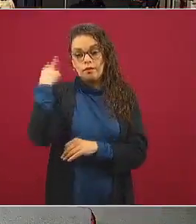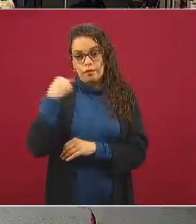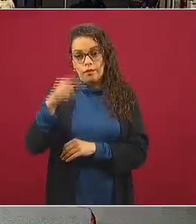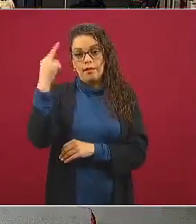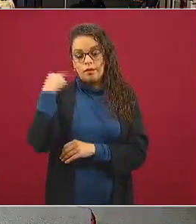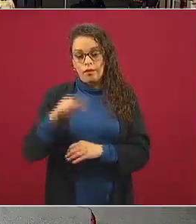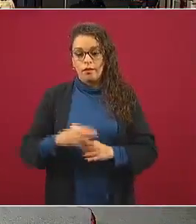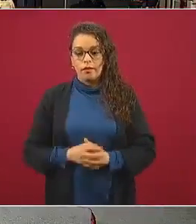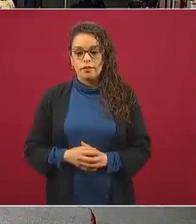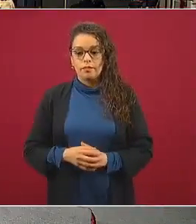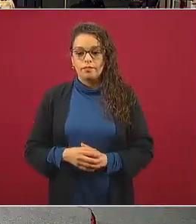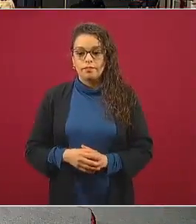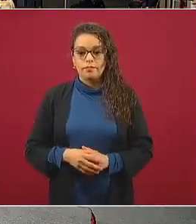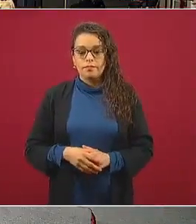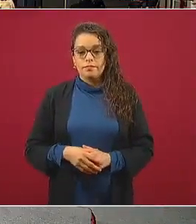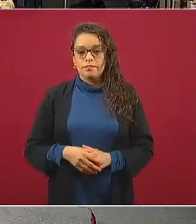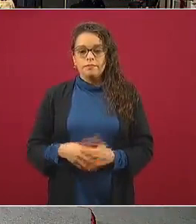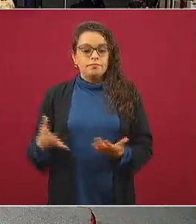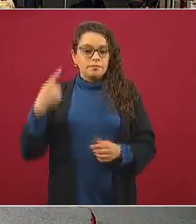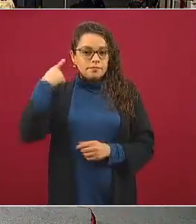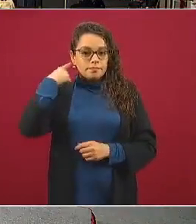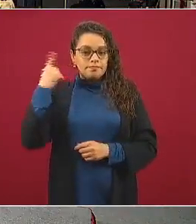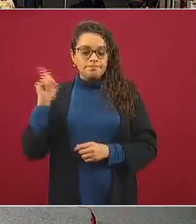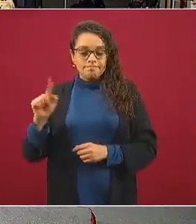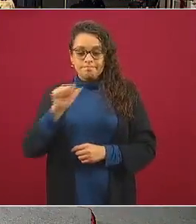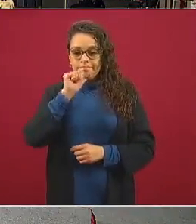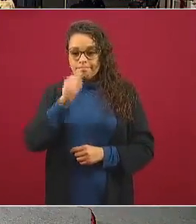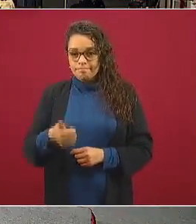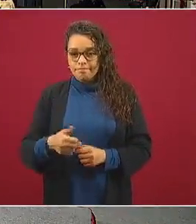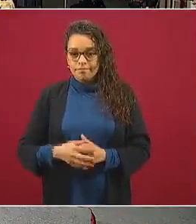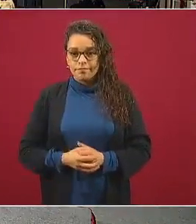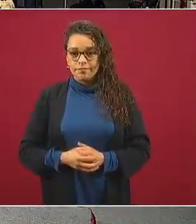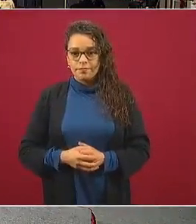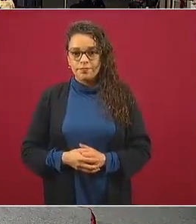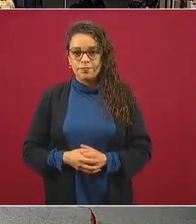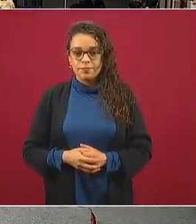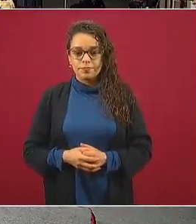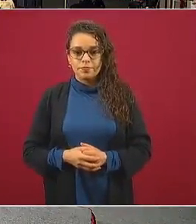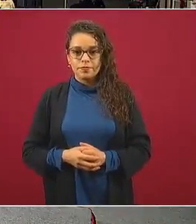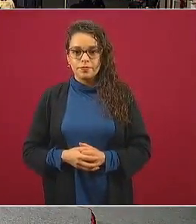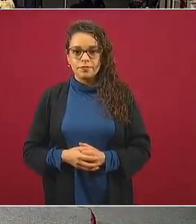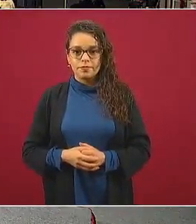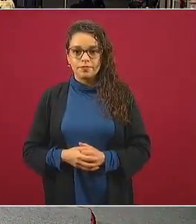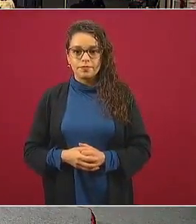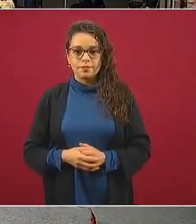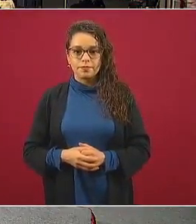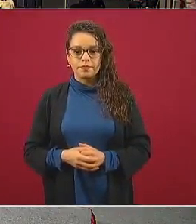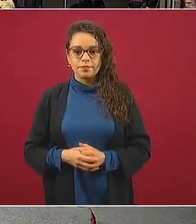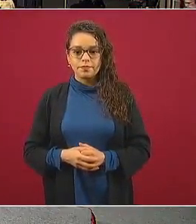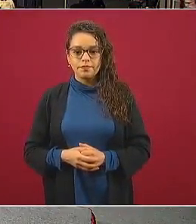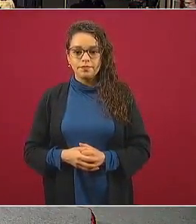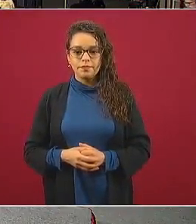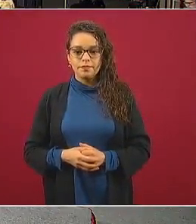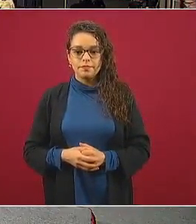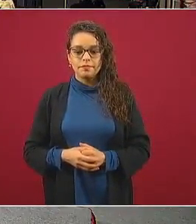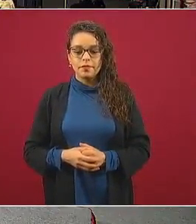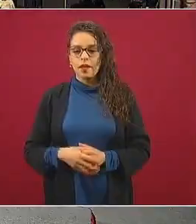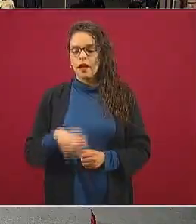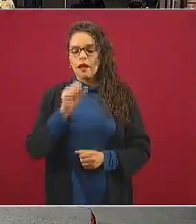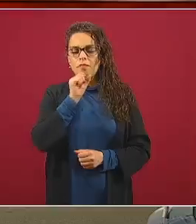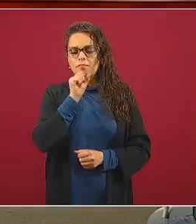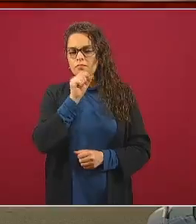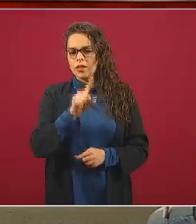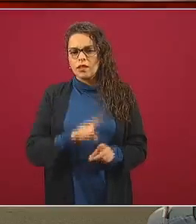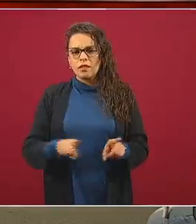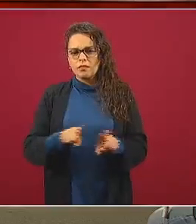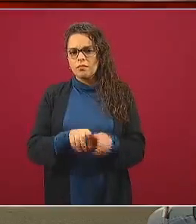El segundo puente que podría ser fabricado, ¿qué fecha sería? ¿Sería día de muertos, día de Navidad? Son los mismos empleos que tienen